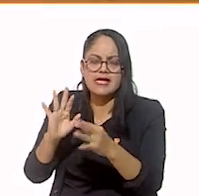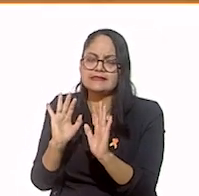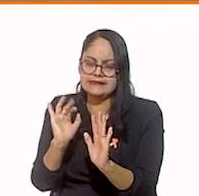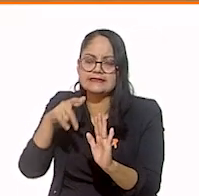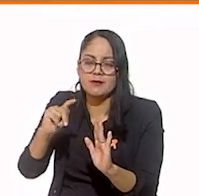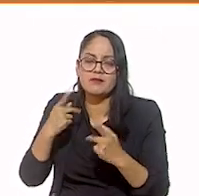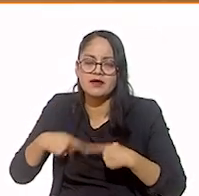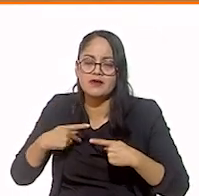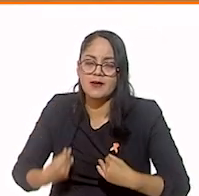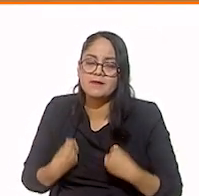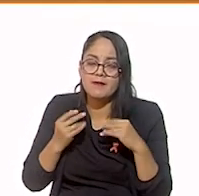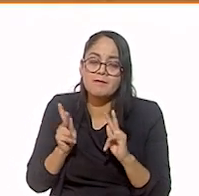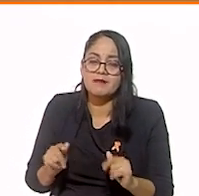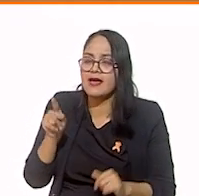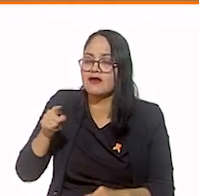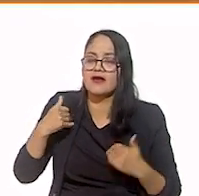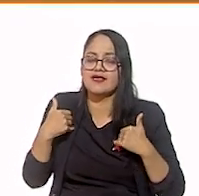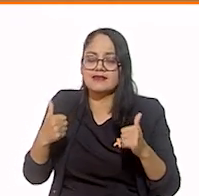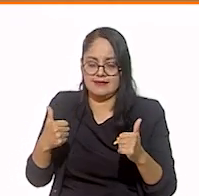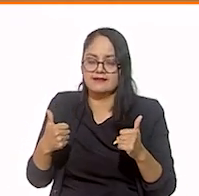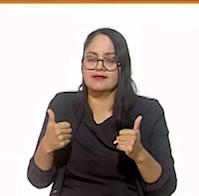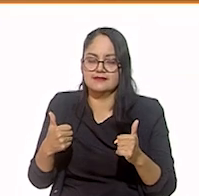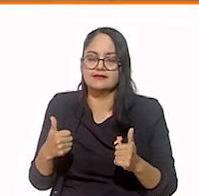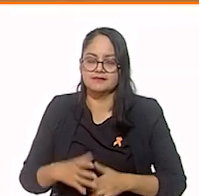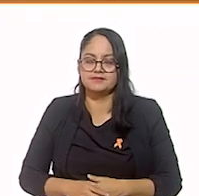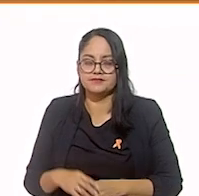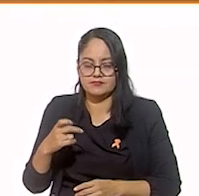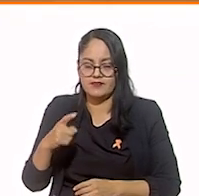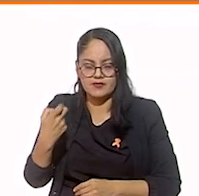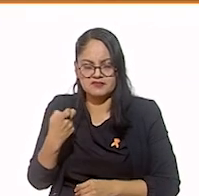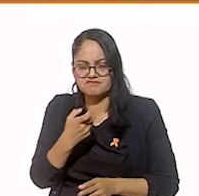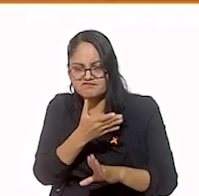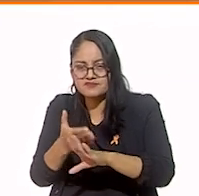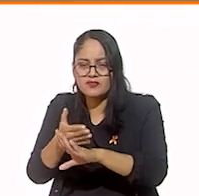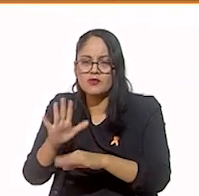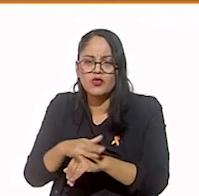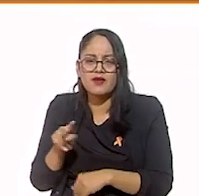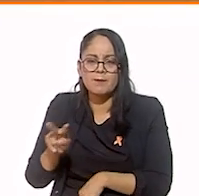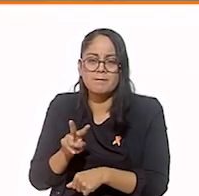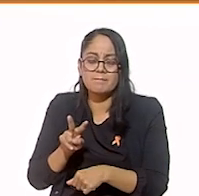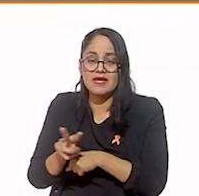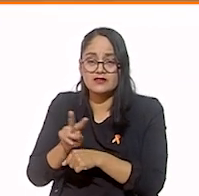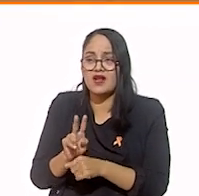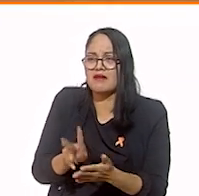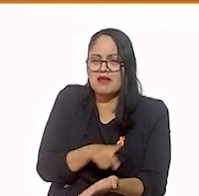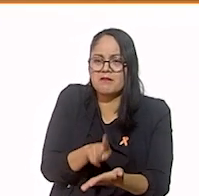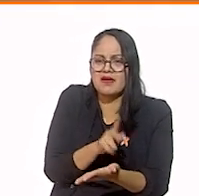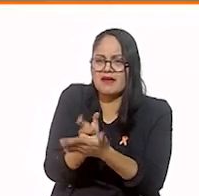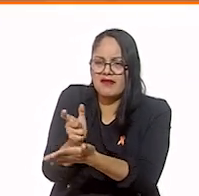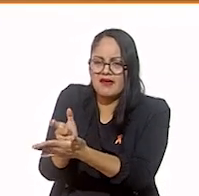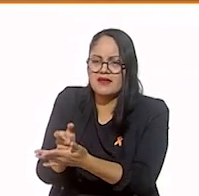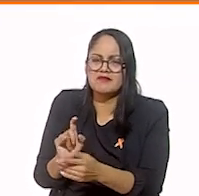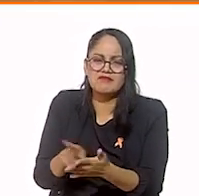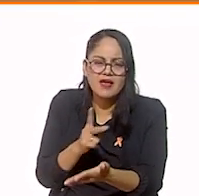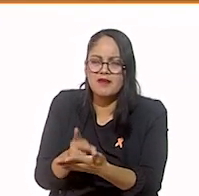entendido y ha asumido desde una posición escéptica este tipo de operaciones porque somos un país constantemente amenazado,